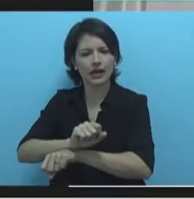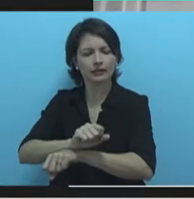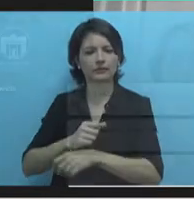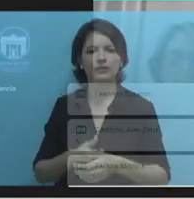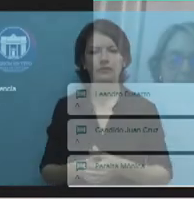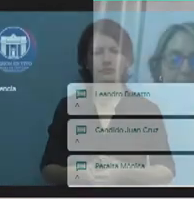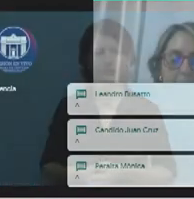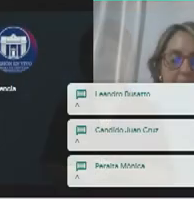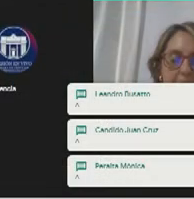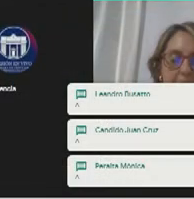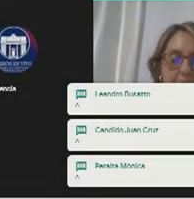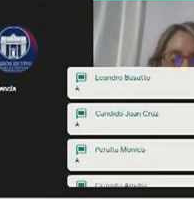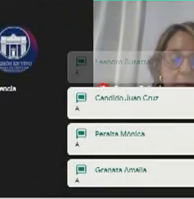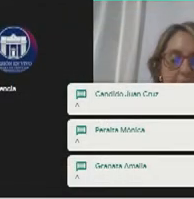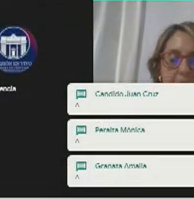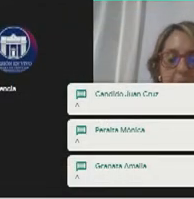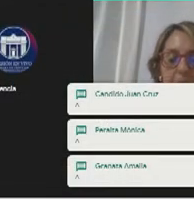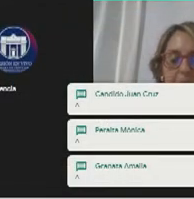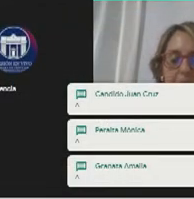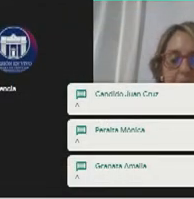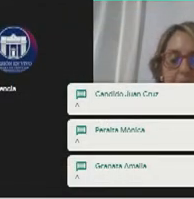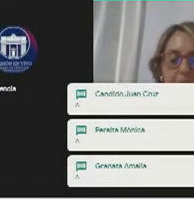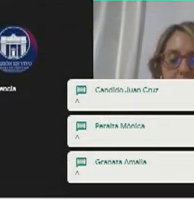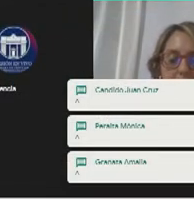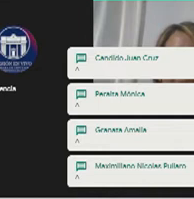comunicación aprobado